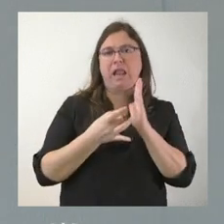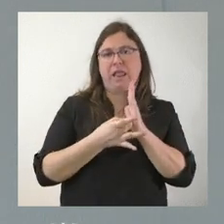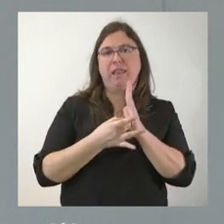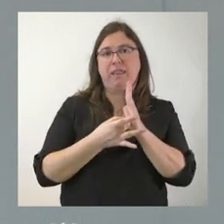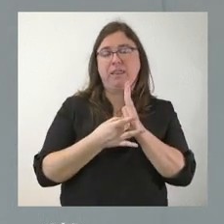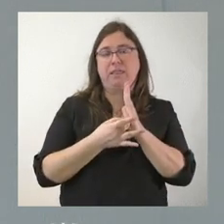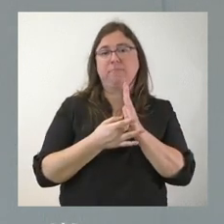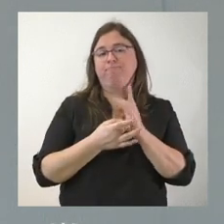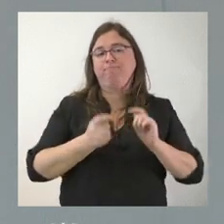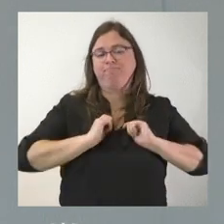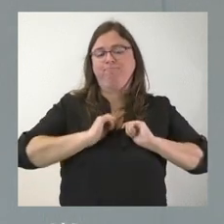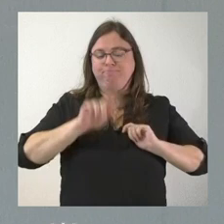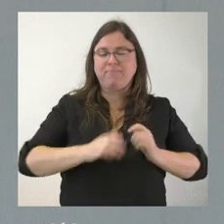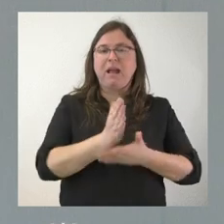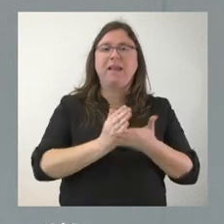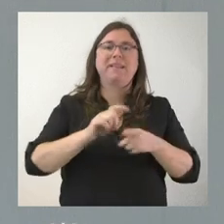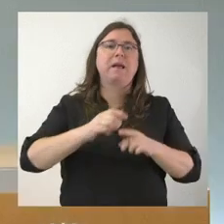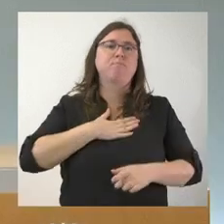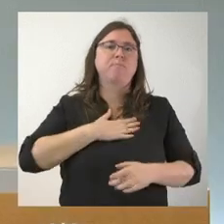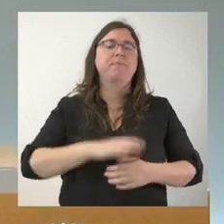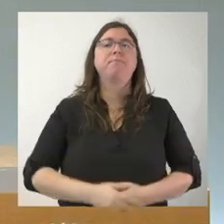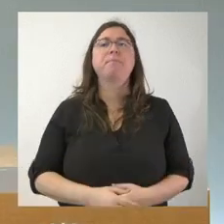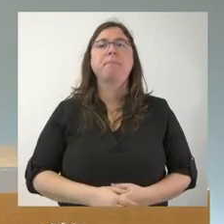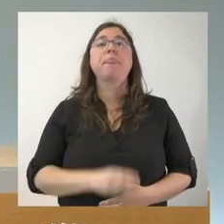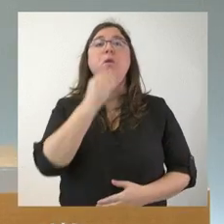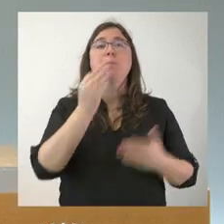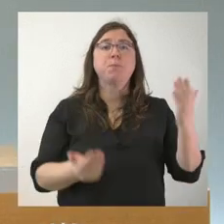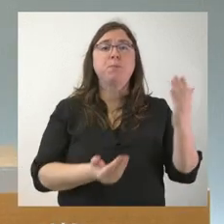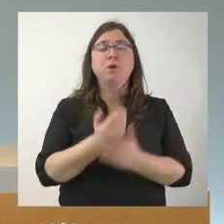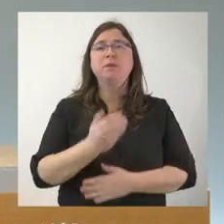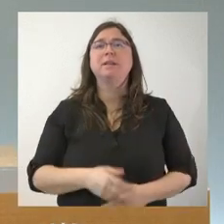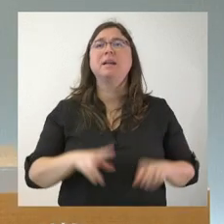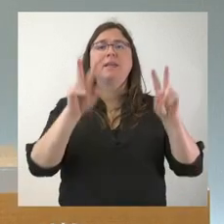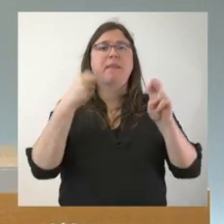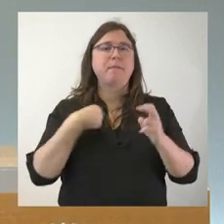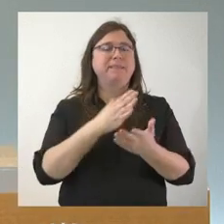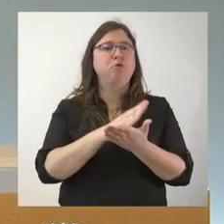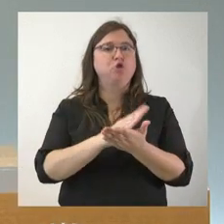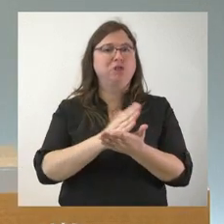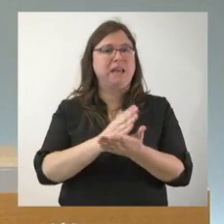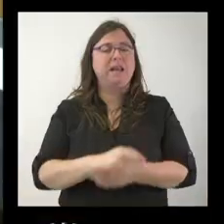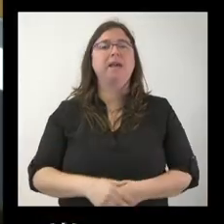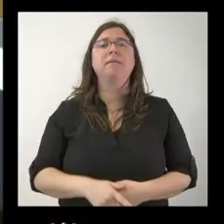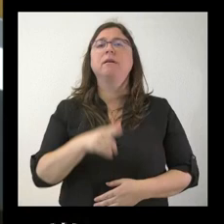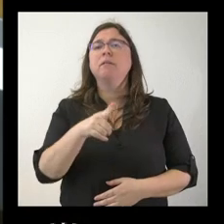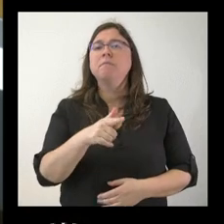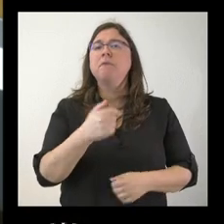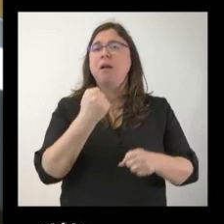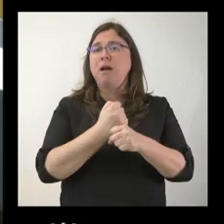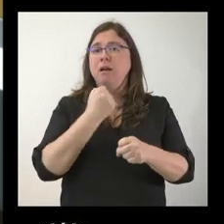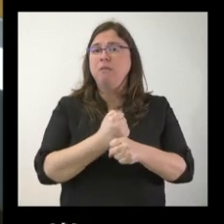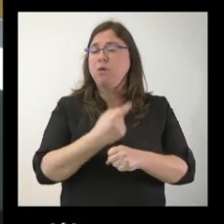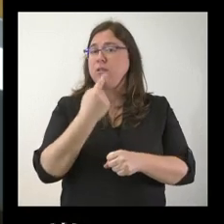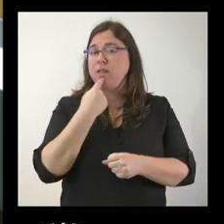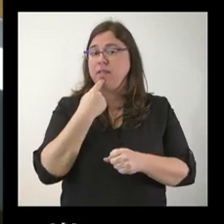caracteriza esta comunidad Autónoma Sí ahora Buenos días también sobre el serla desde empleo aseguran que las negociaciones para